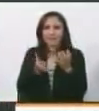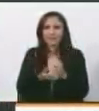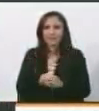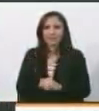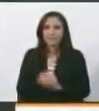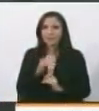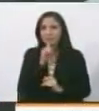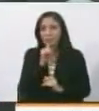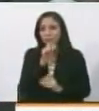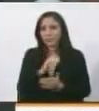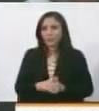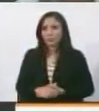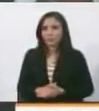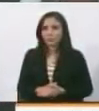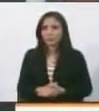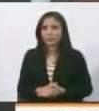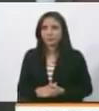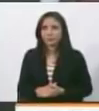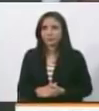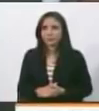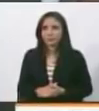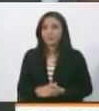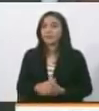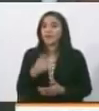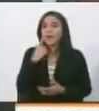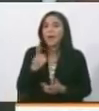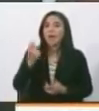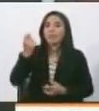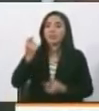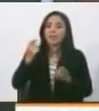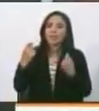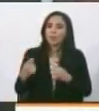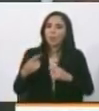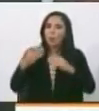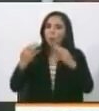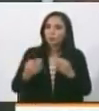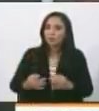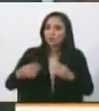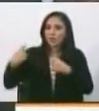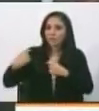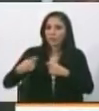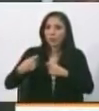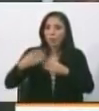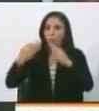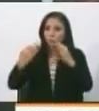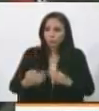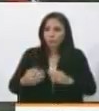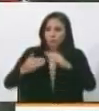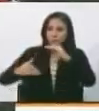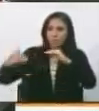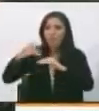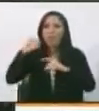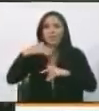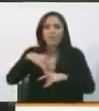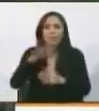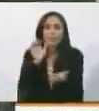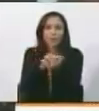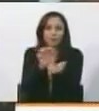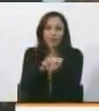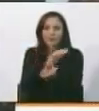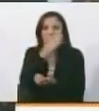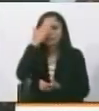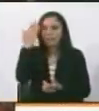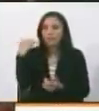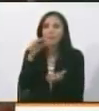Viene del Tribunal Supremo de Justicia. Doy esta primicia aquí en Margarita. ¿Dónde que estamos? Se me olvida.